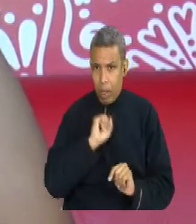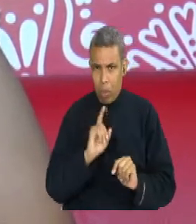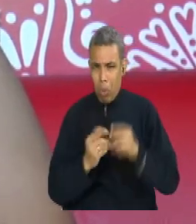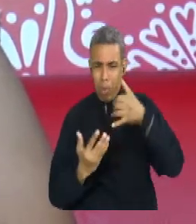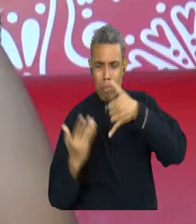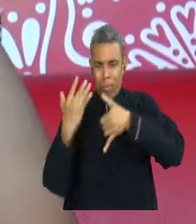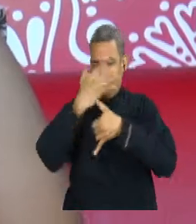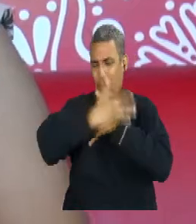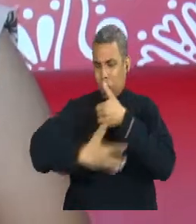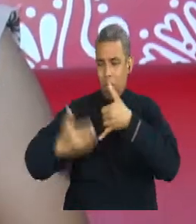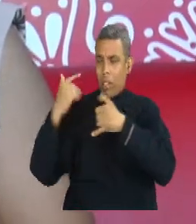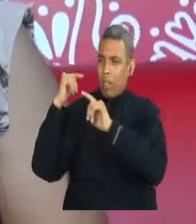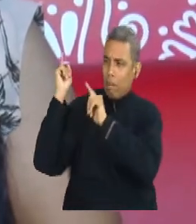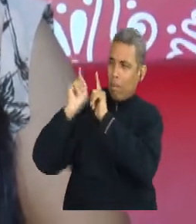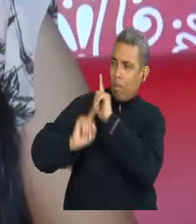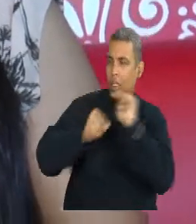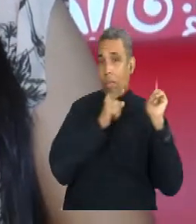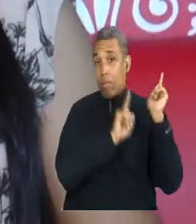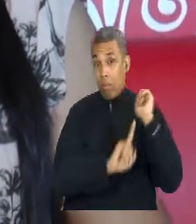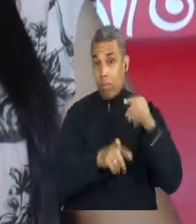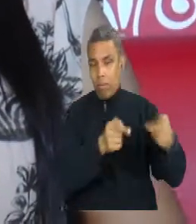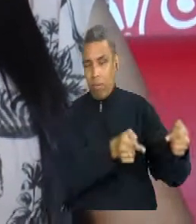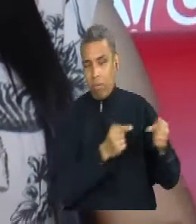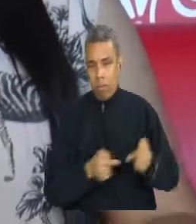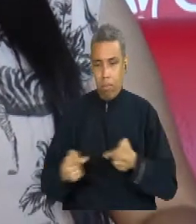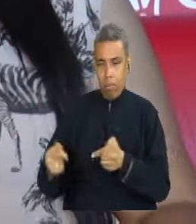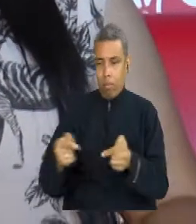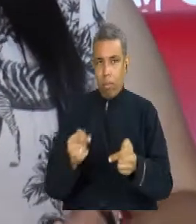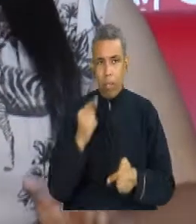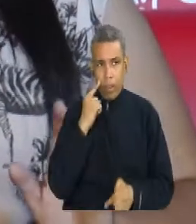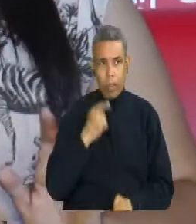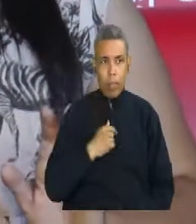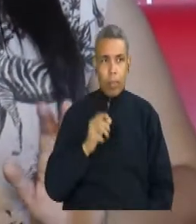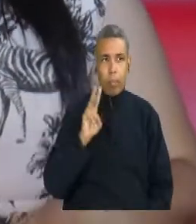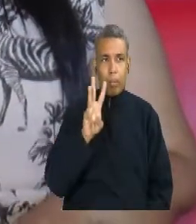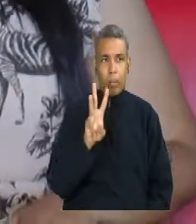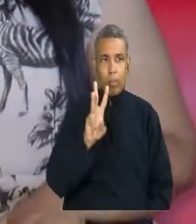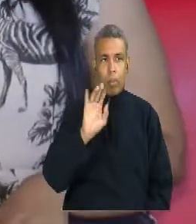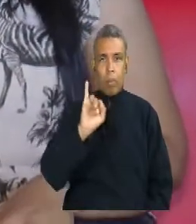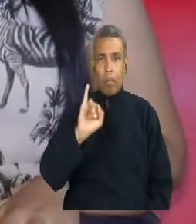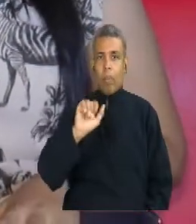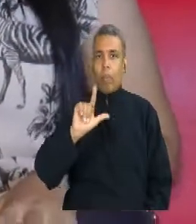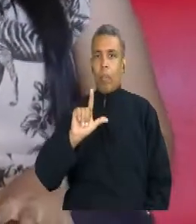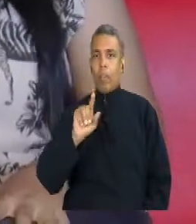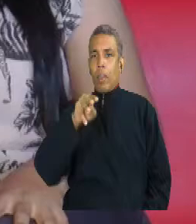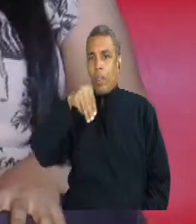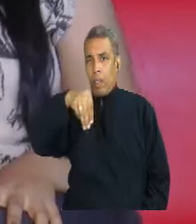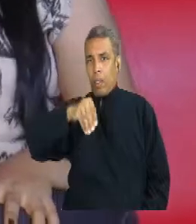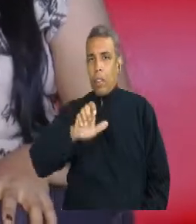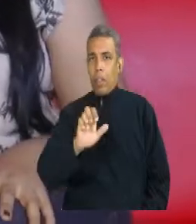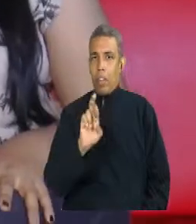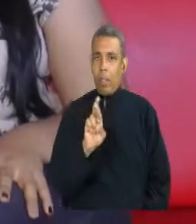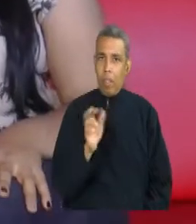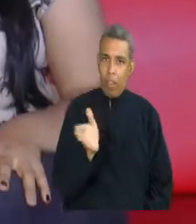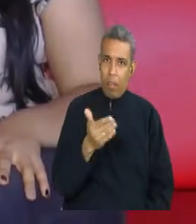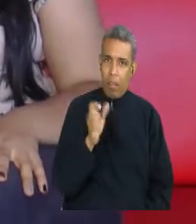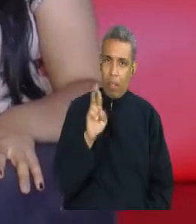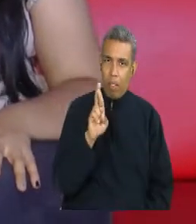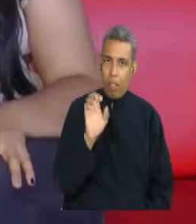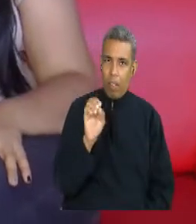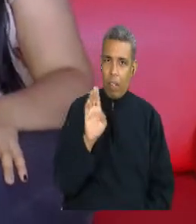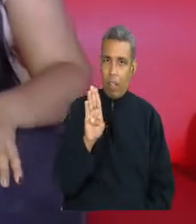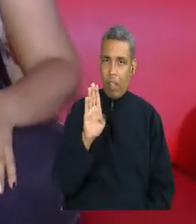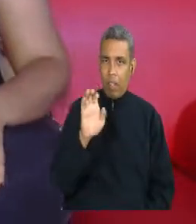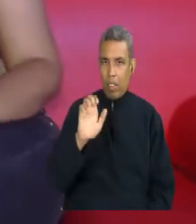encuentro con Wilmer Robles, a quien les damos las gracias por estar nuevamente en casa y a quien le decimos muy buenos días. Buenos días, feliz de estar en casa